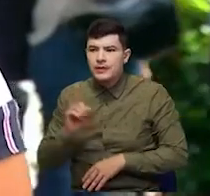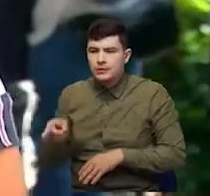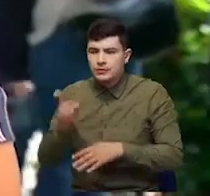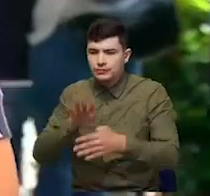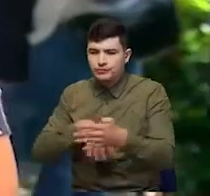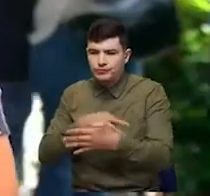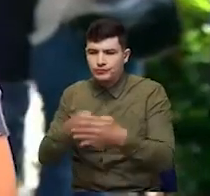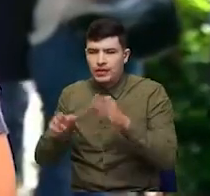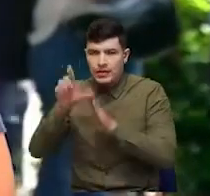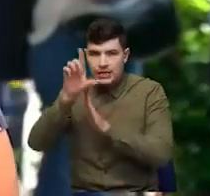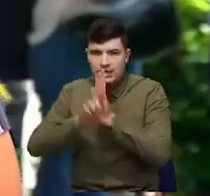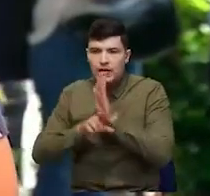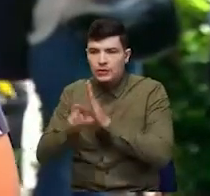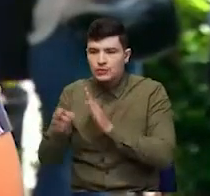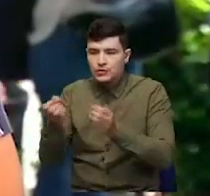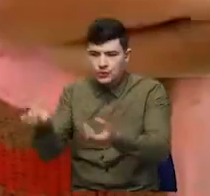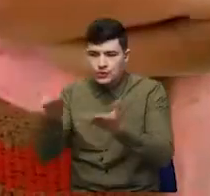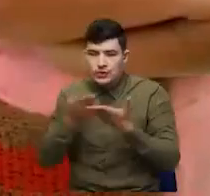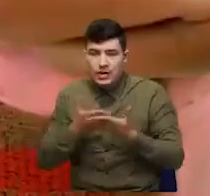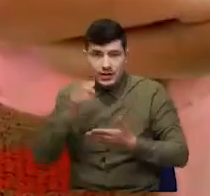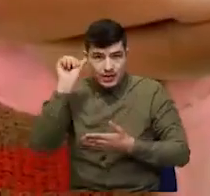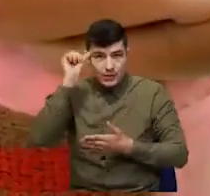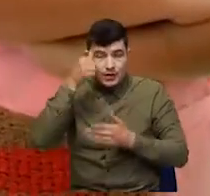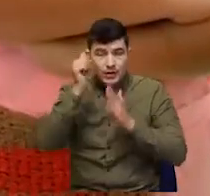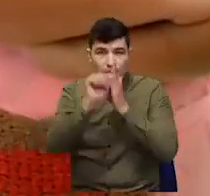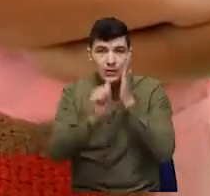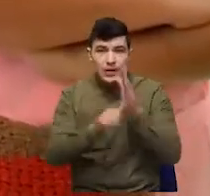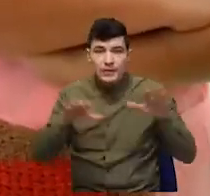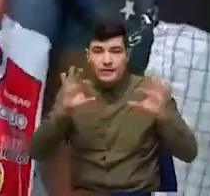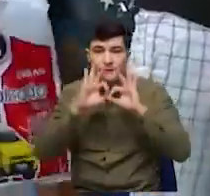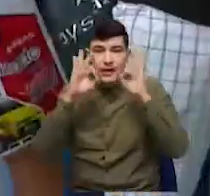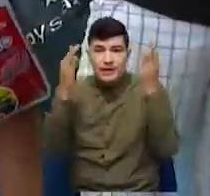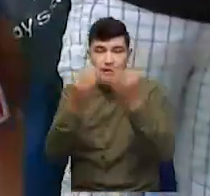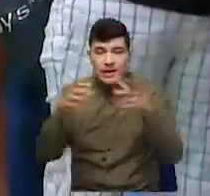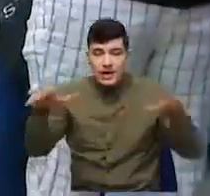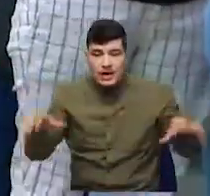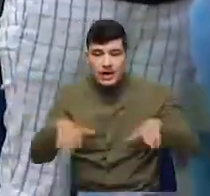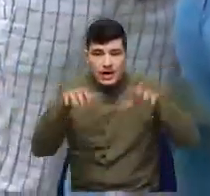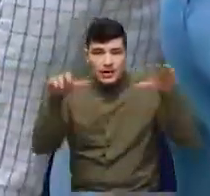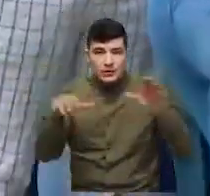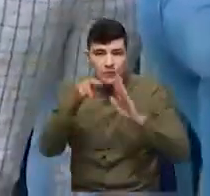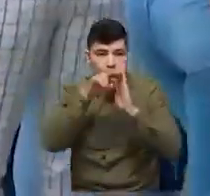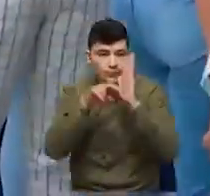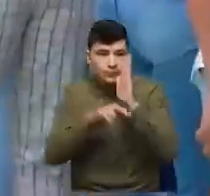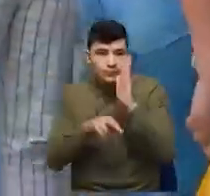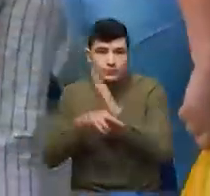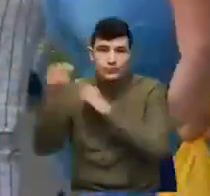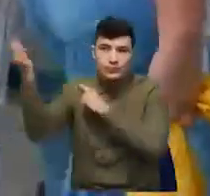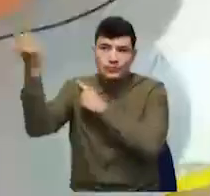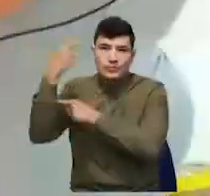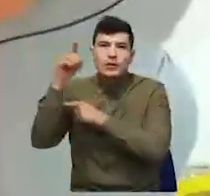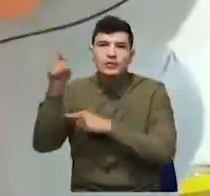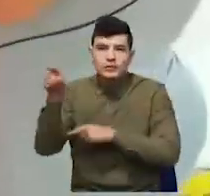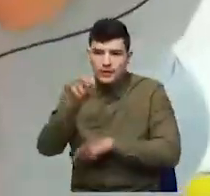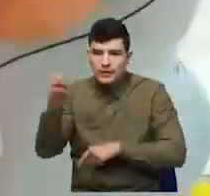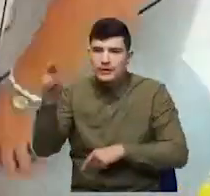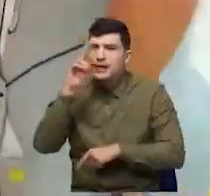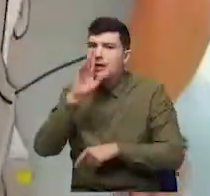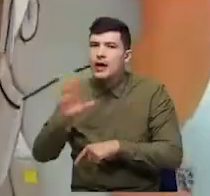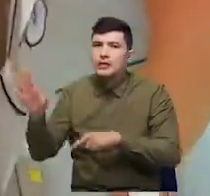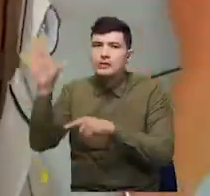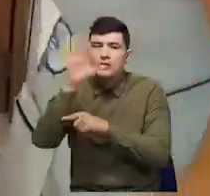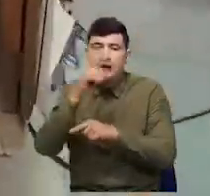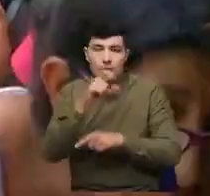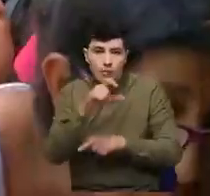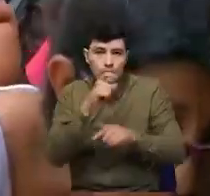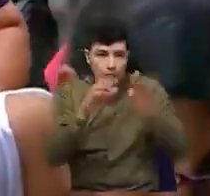Social. Recordemos que nuestro programa de Familias en Acción, los lineamientos y las órdenes son directamente a nivel nacional. En Cúcuta se atenderá